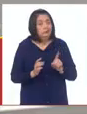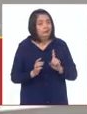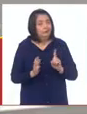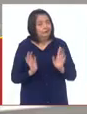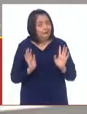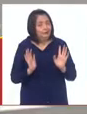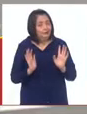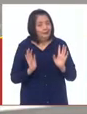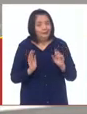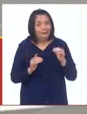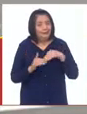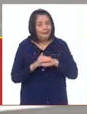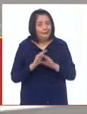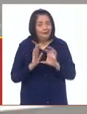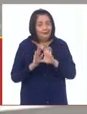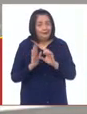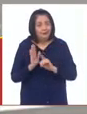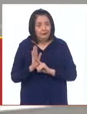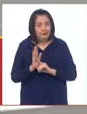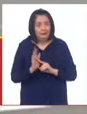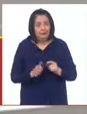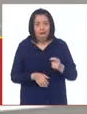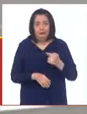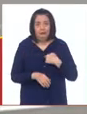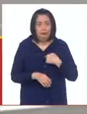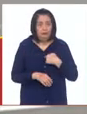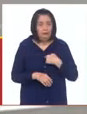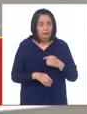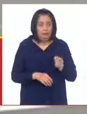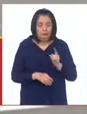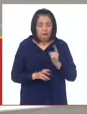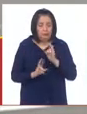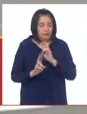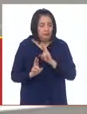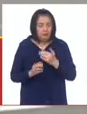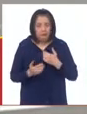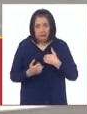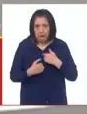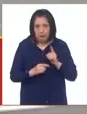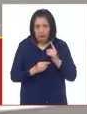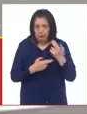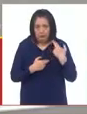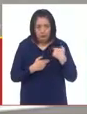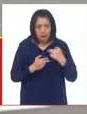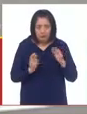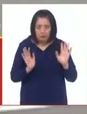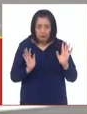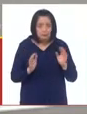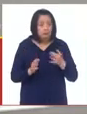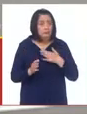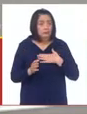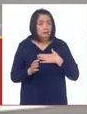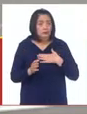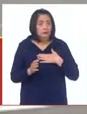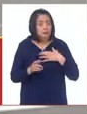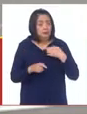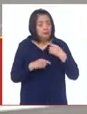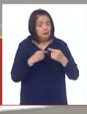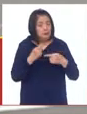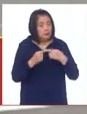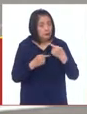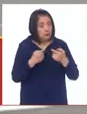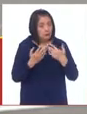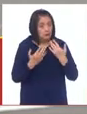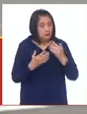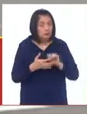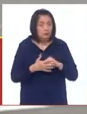de la Constitución y es algo que no nos corresponde ni me corresponde. Mi comentario de ayer creo